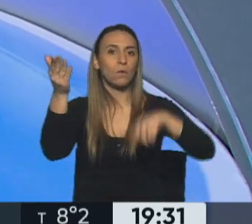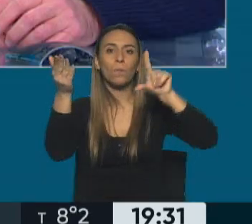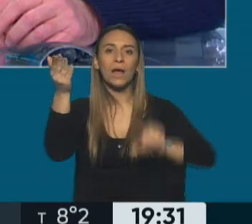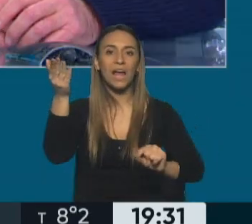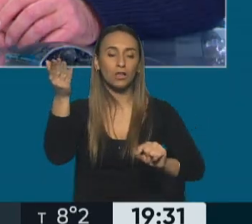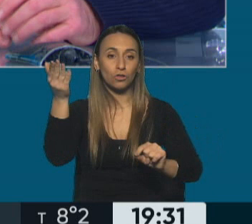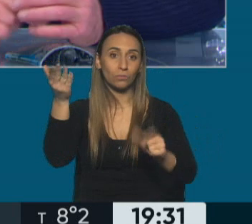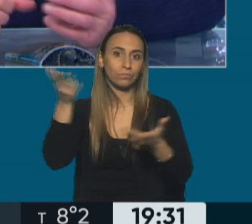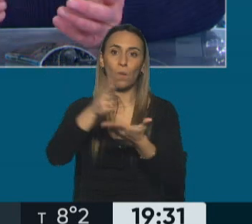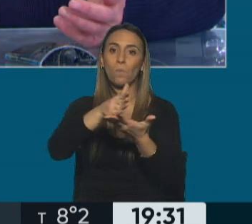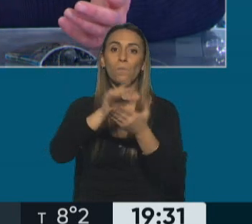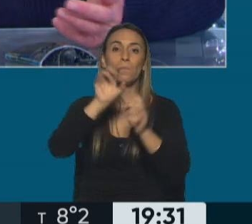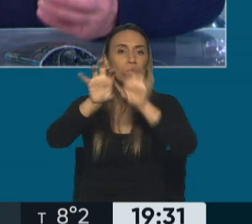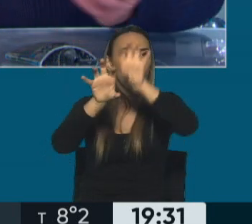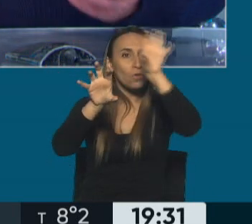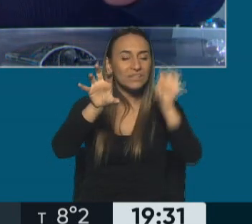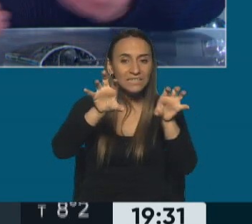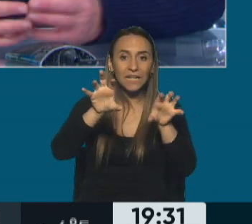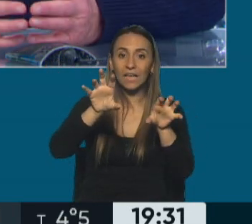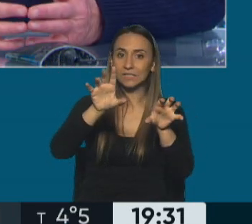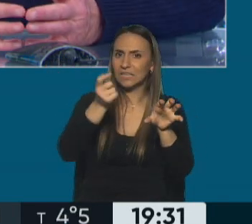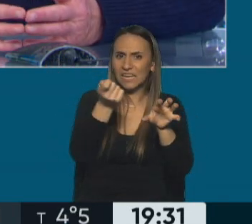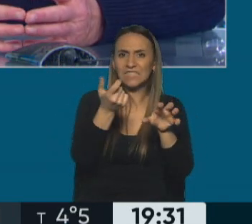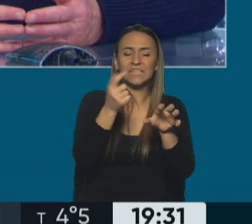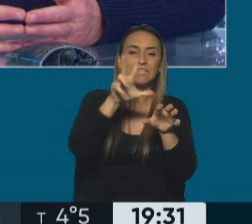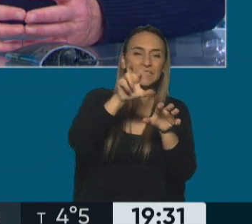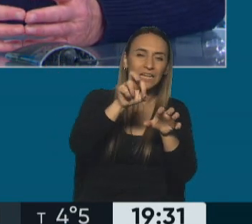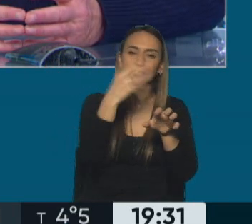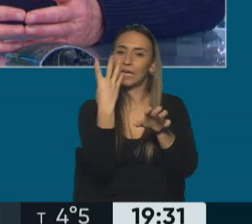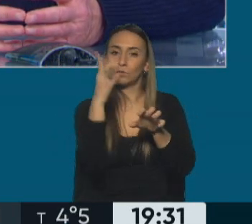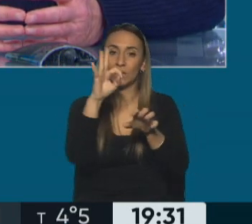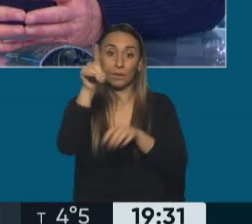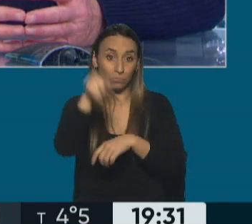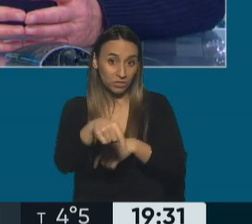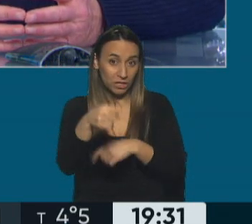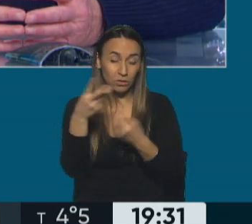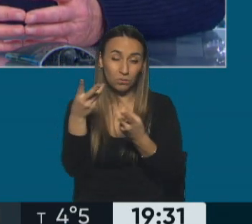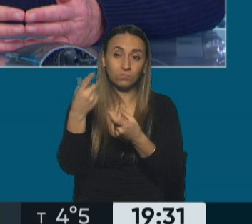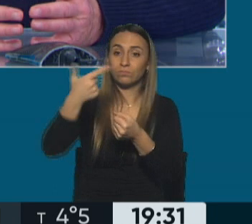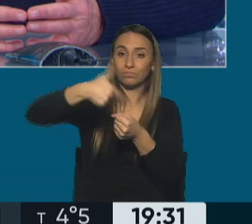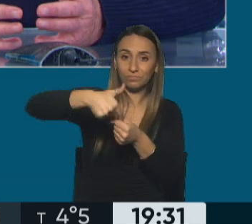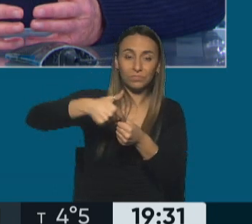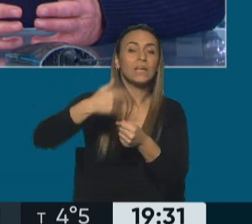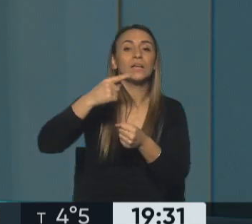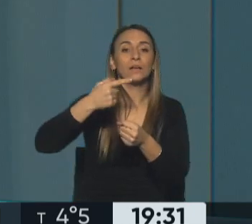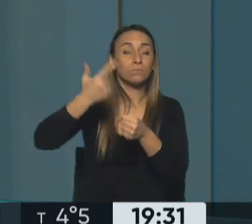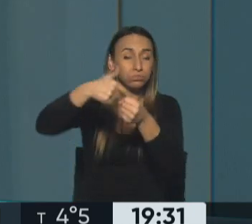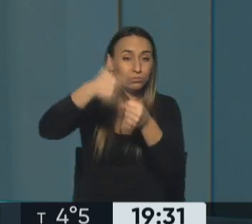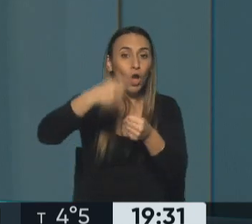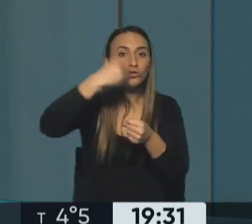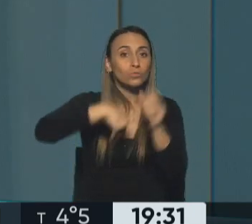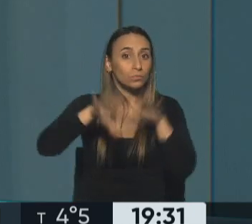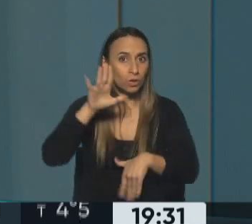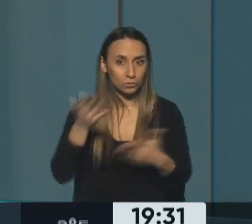fronterizas hay un aumento del 30 o 40% respecto al consumo habitual, ¿no? Ahora, desde que se anunció el faltante